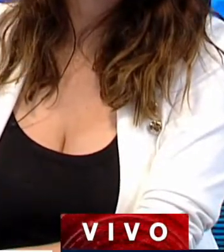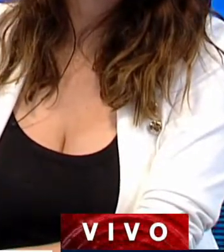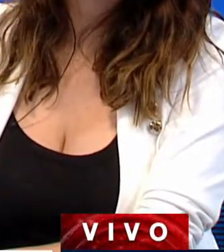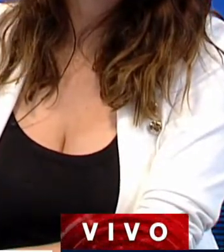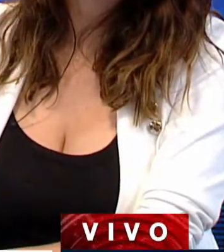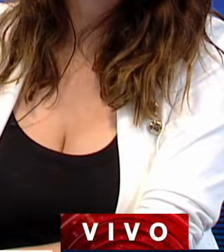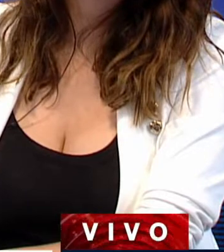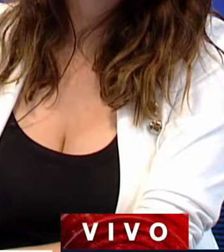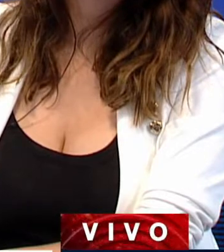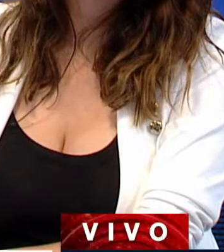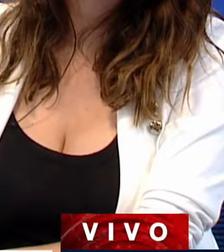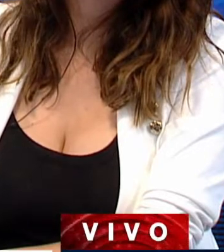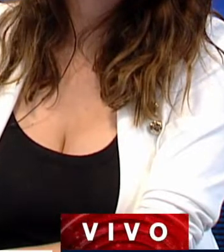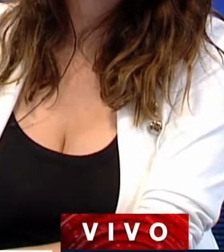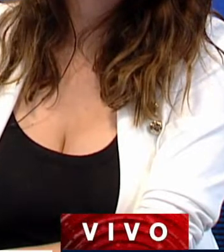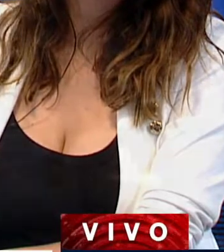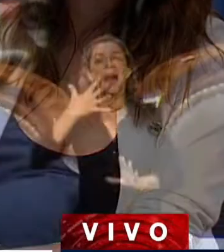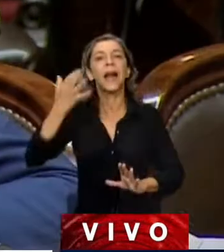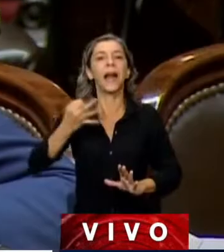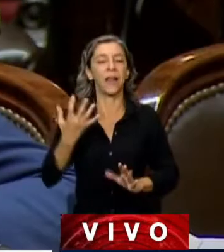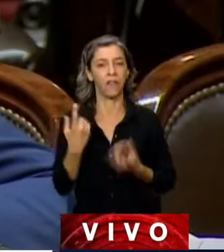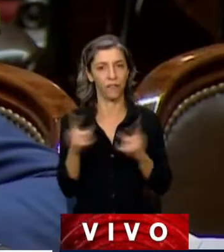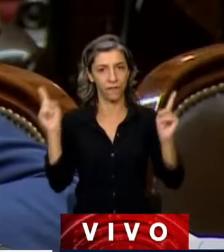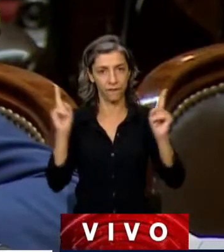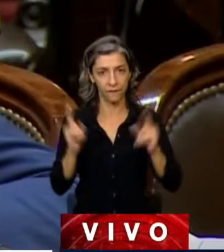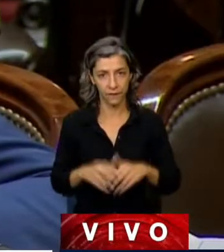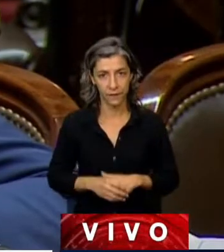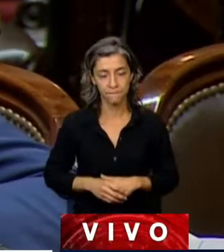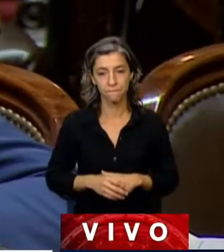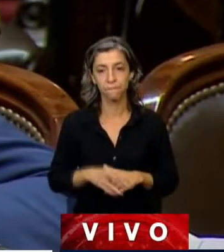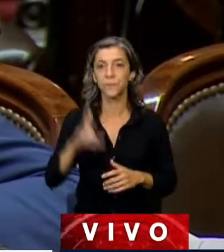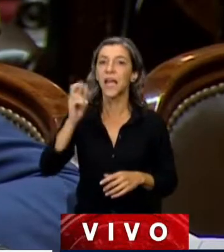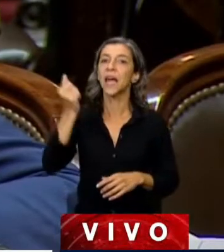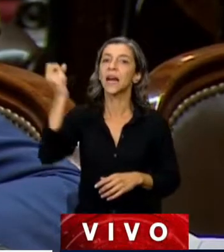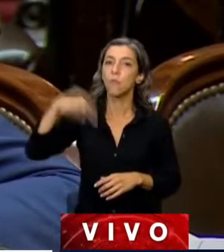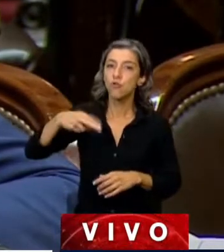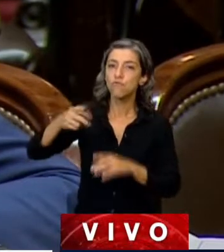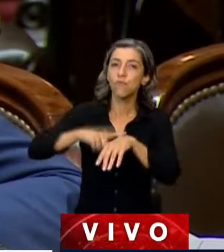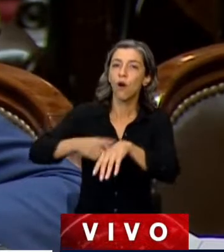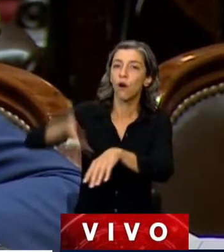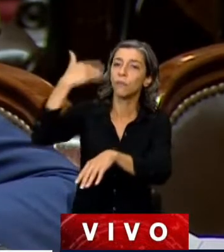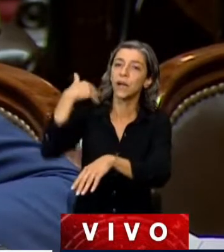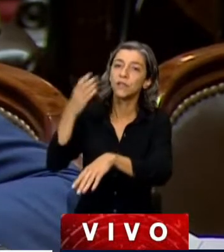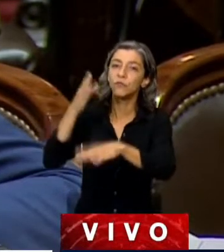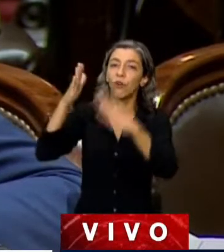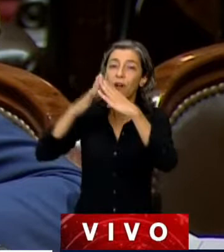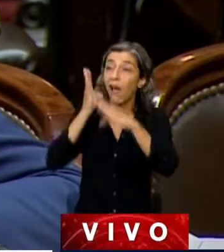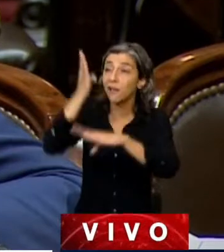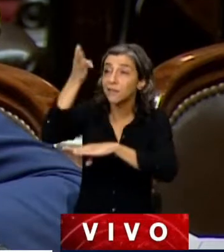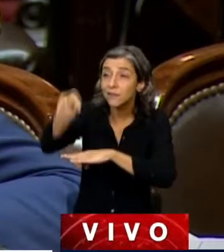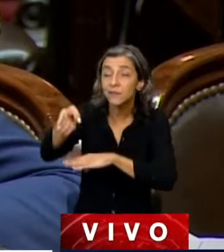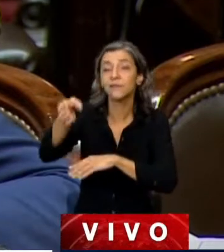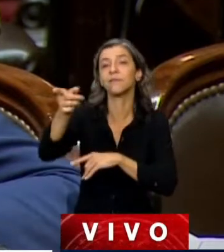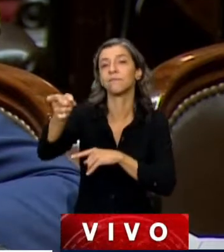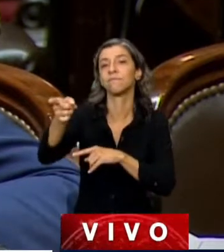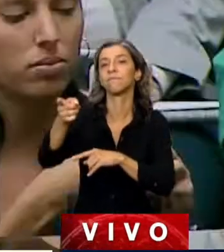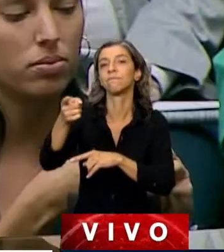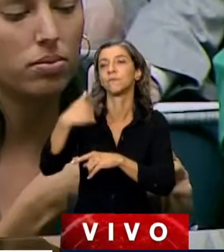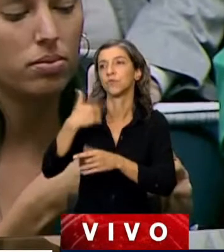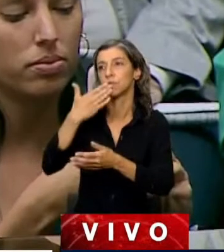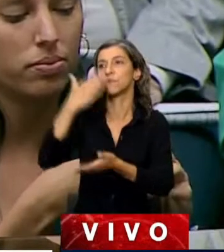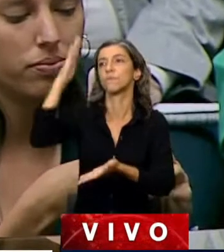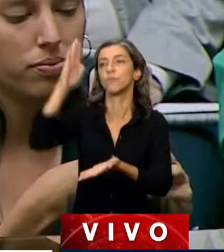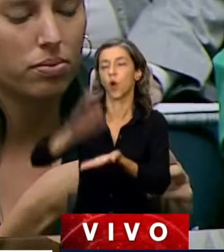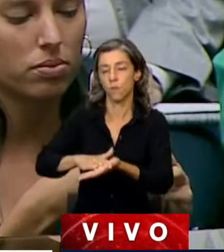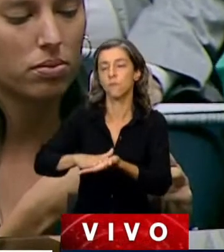Ramón, esto pasaba. Dale. Ramón, cuando te fui a ver a tu casa, te prometí